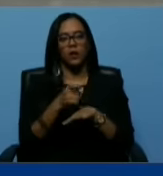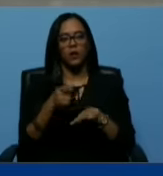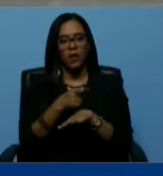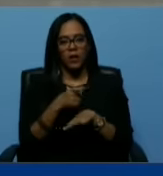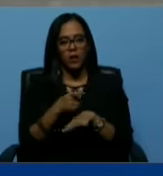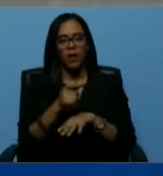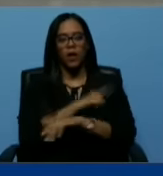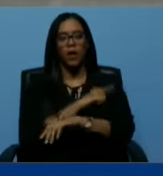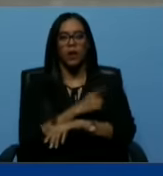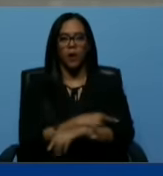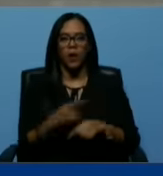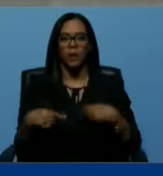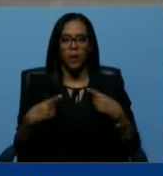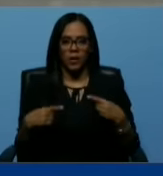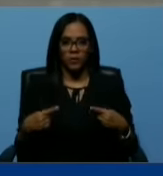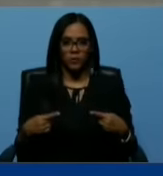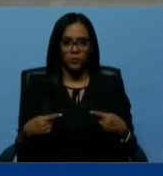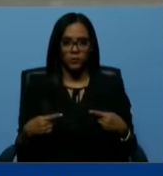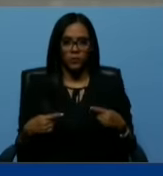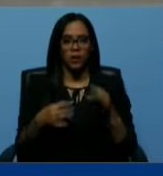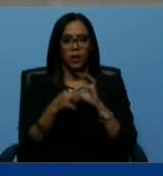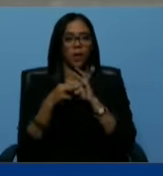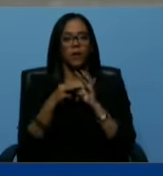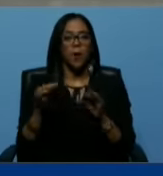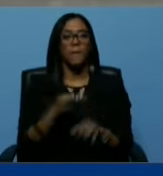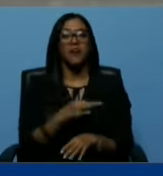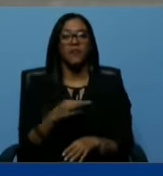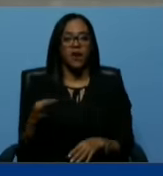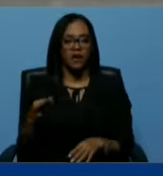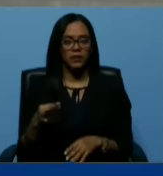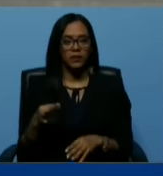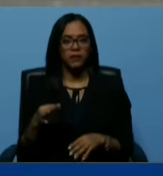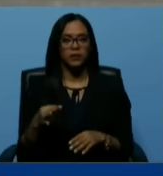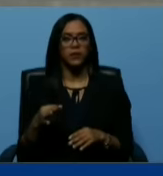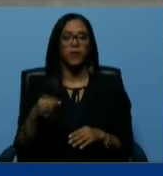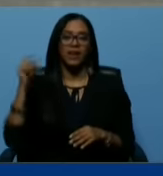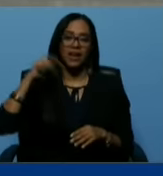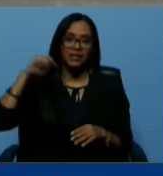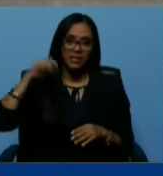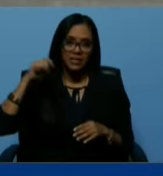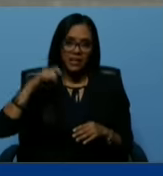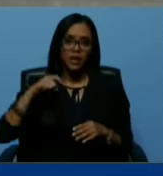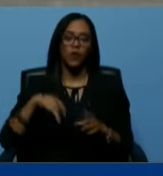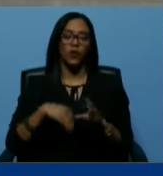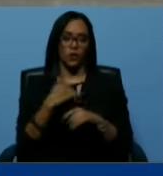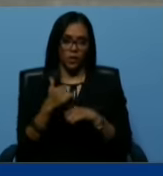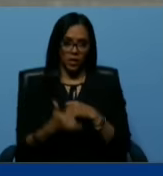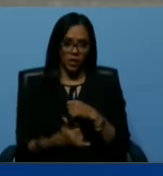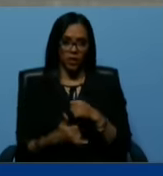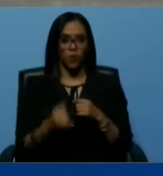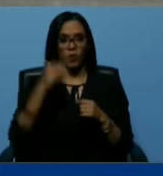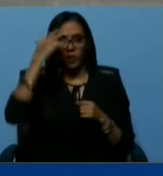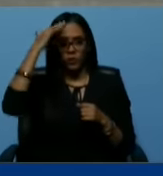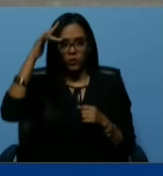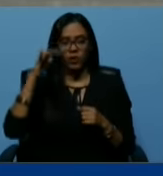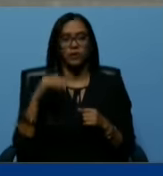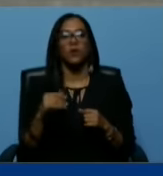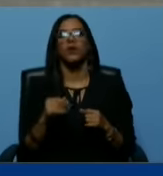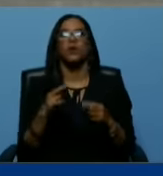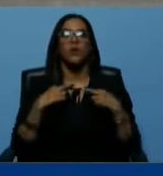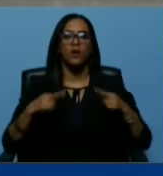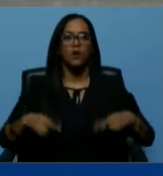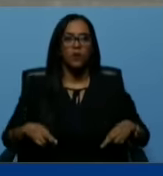el poder político, en unión perfecta con la necesidad, con el proyecto, con el sueño, los